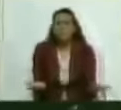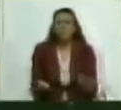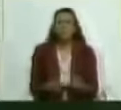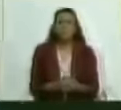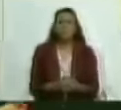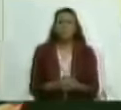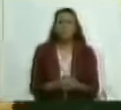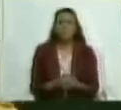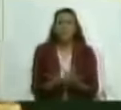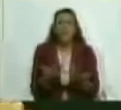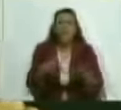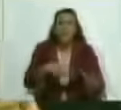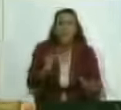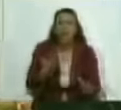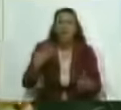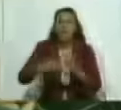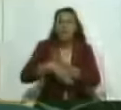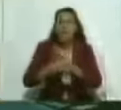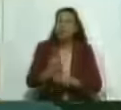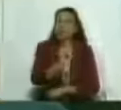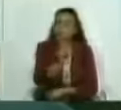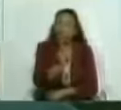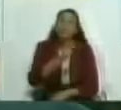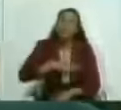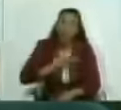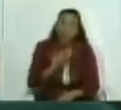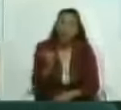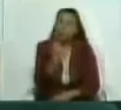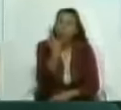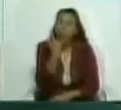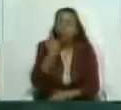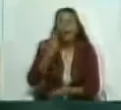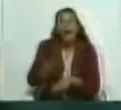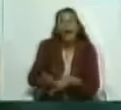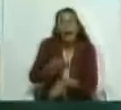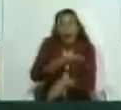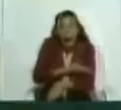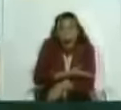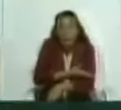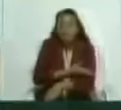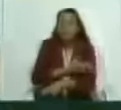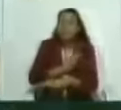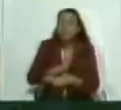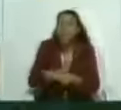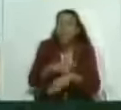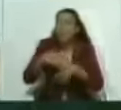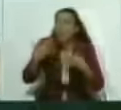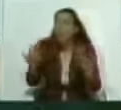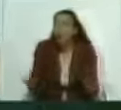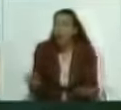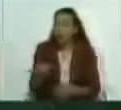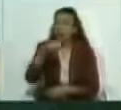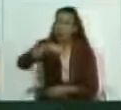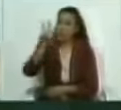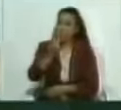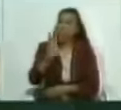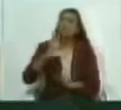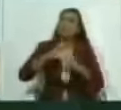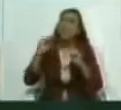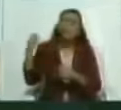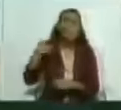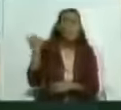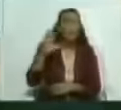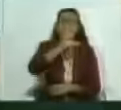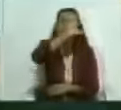que ejerza su derecho. No, lo puede ejercer. Lo único que, siempre que hay alguna restricción, no solamente en Venezuela, sino en